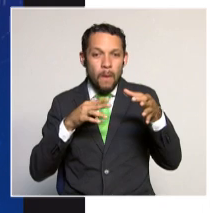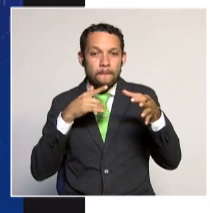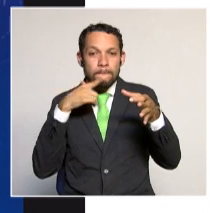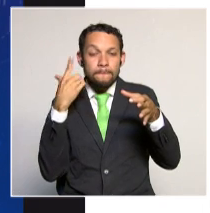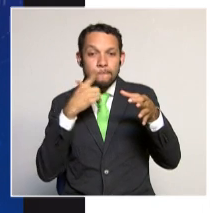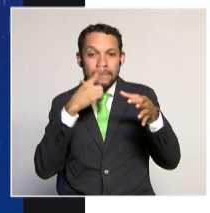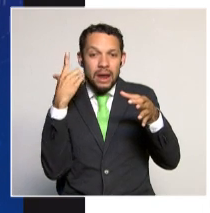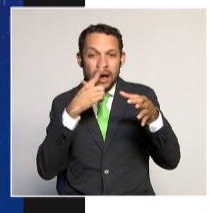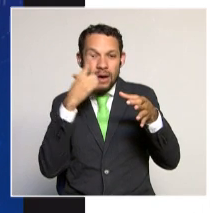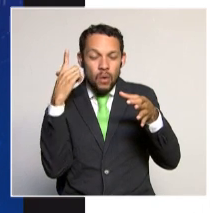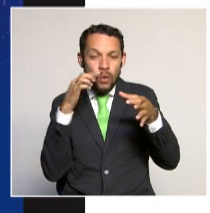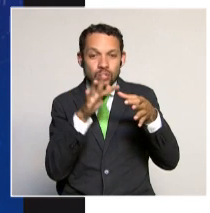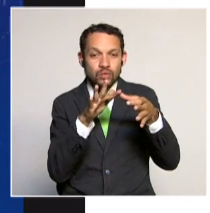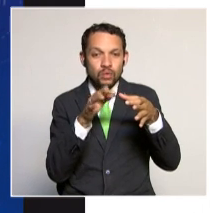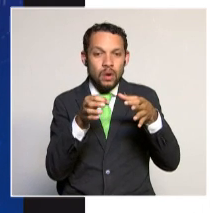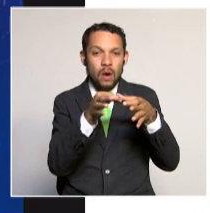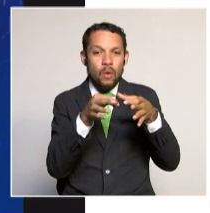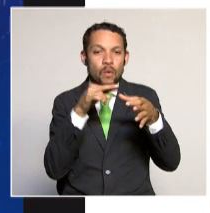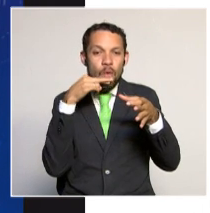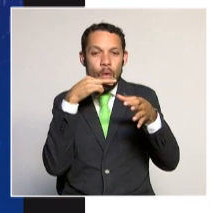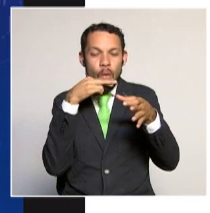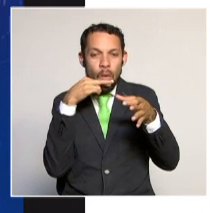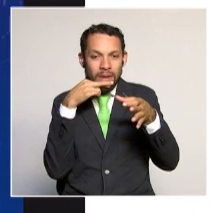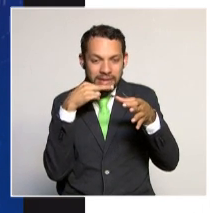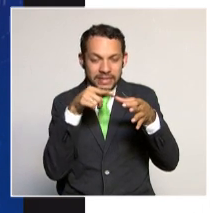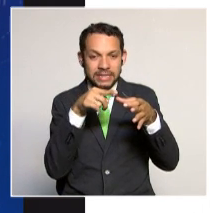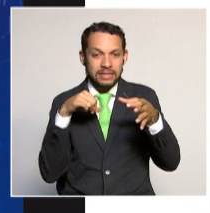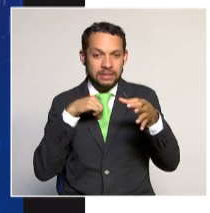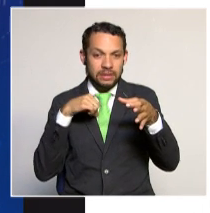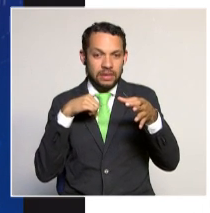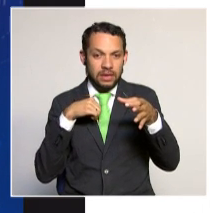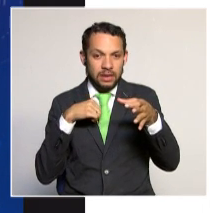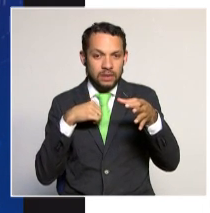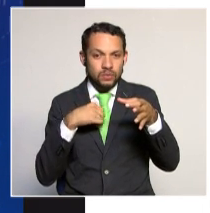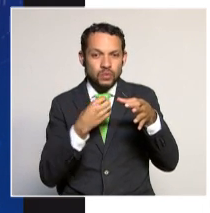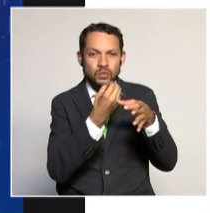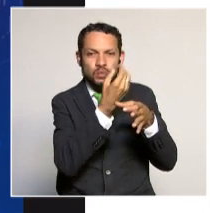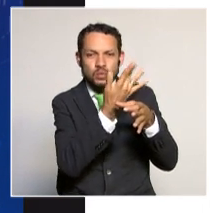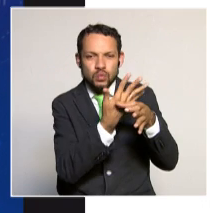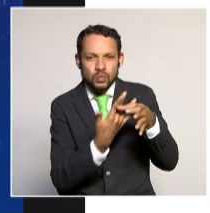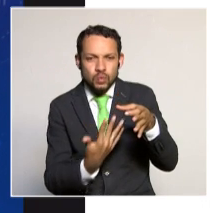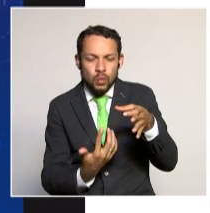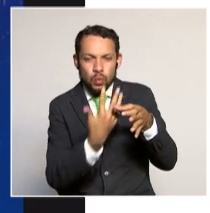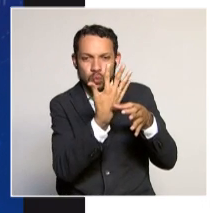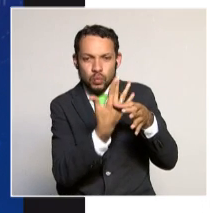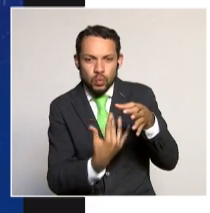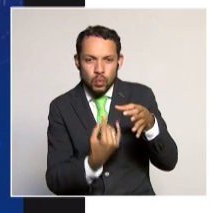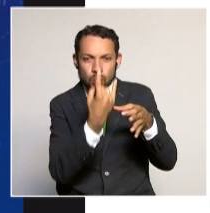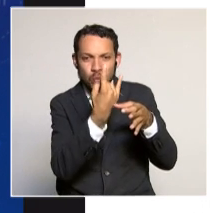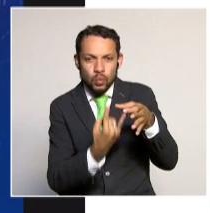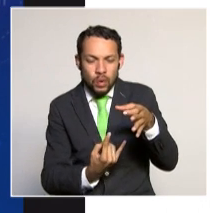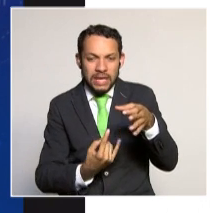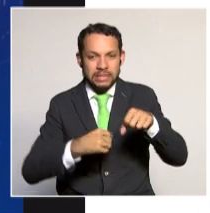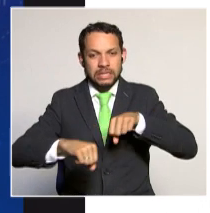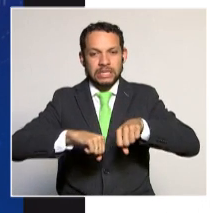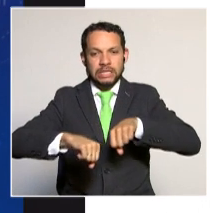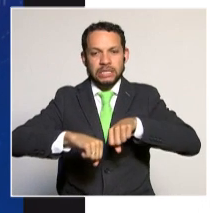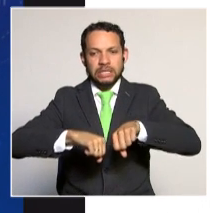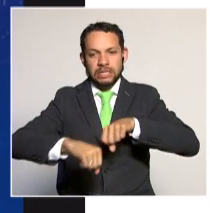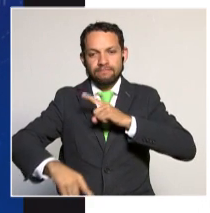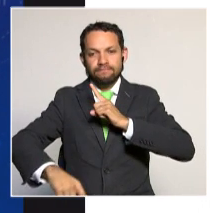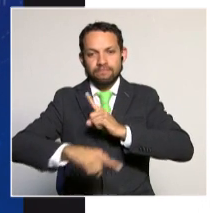allí, ellas tienen unas sustancias que son fundamentales para la dinámica de dichas